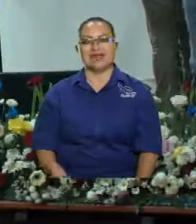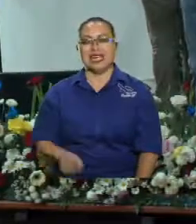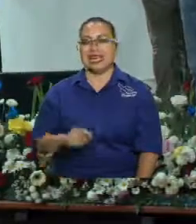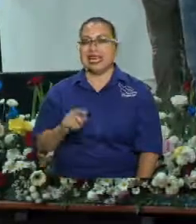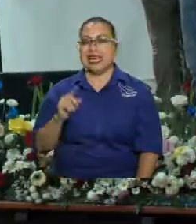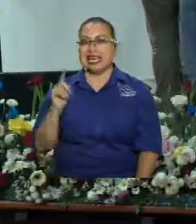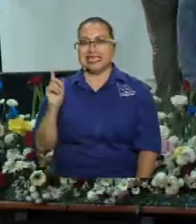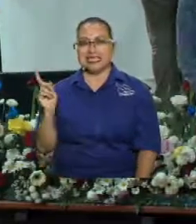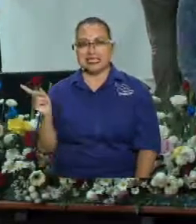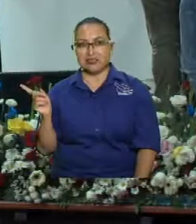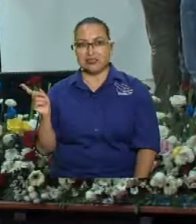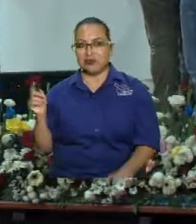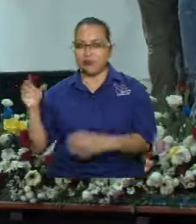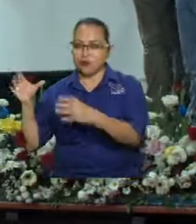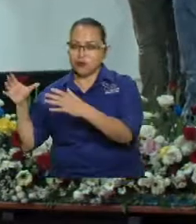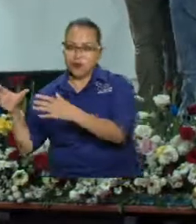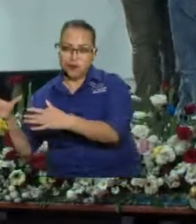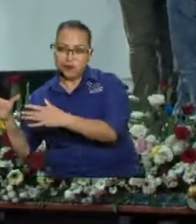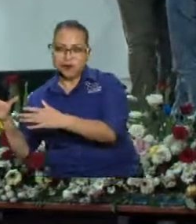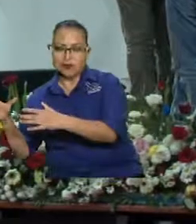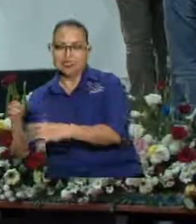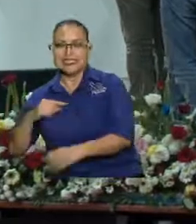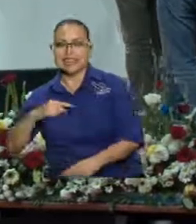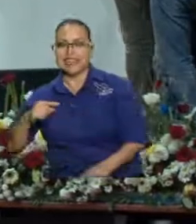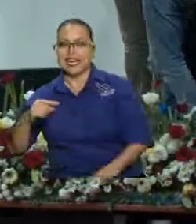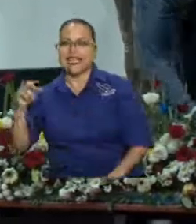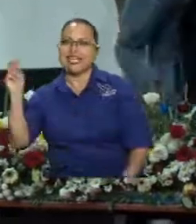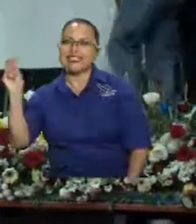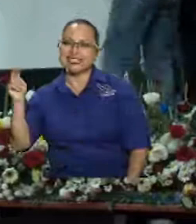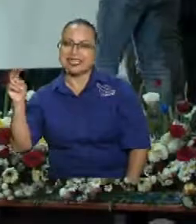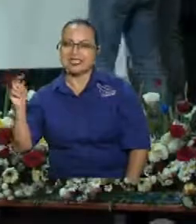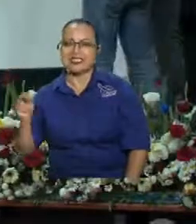Mientras piensan. Ustedes van a hacer las necesidades.